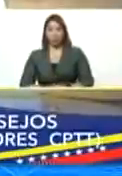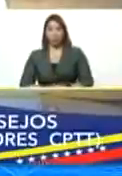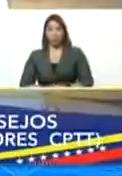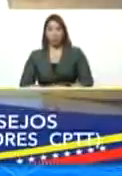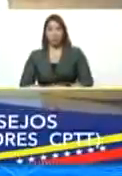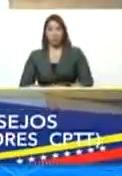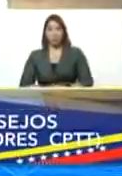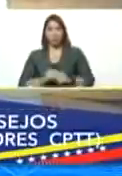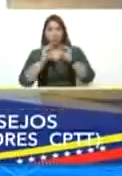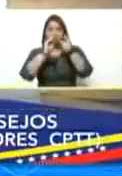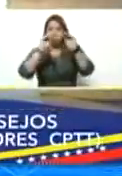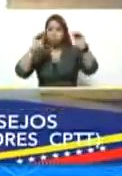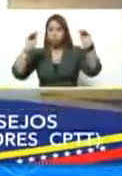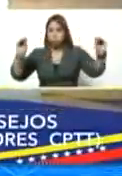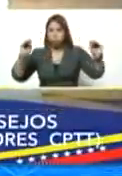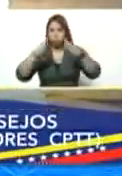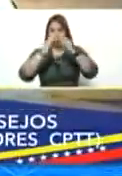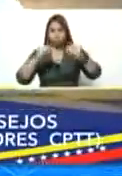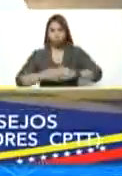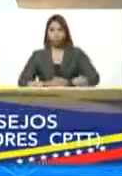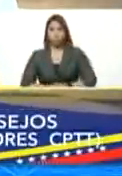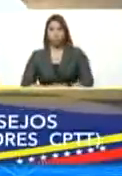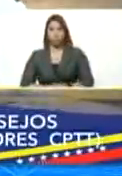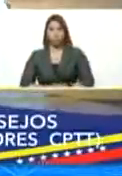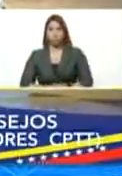Rangel, Jacobo,